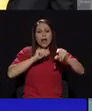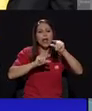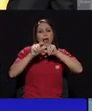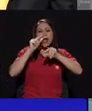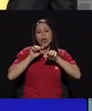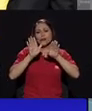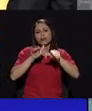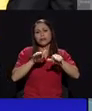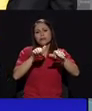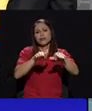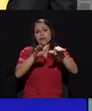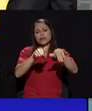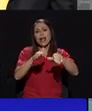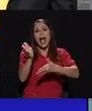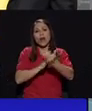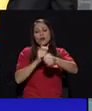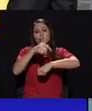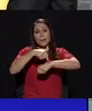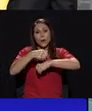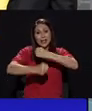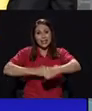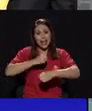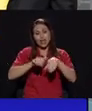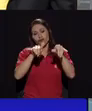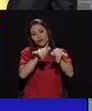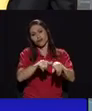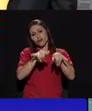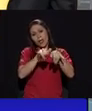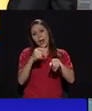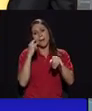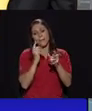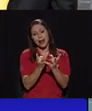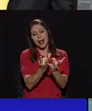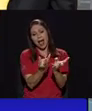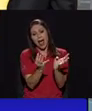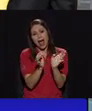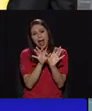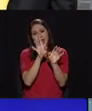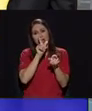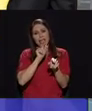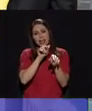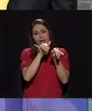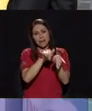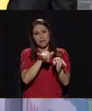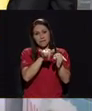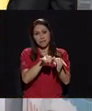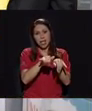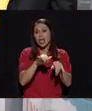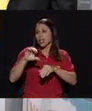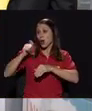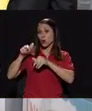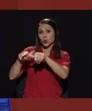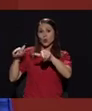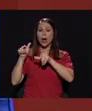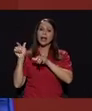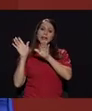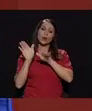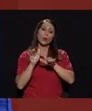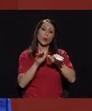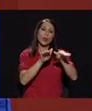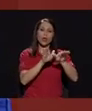en épocas del año, aves migratorias, pero también aves residentes, que buscan